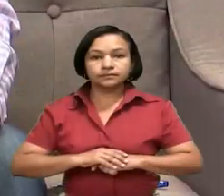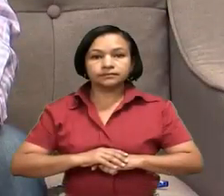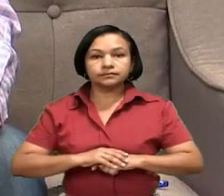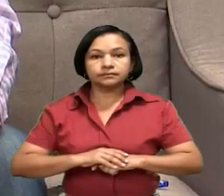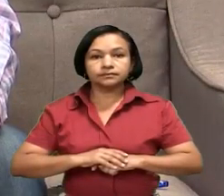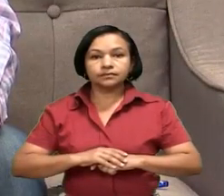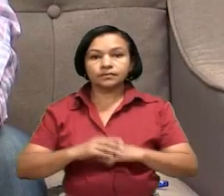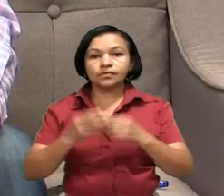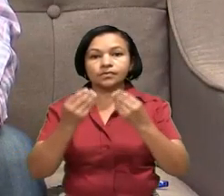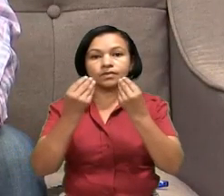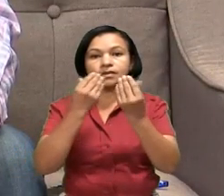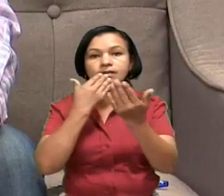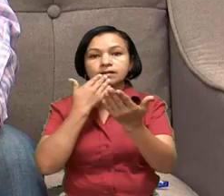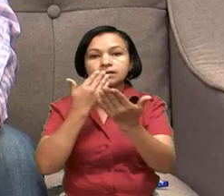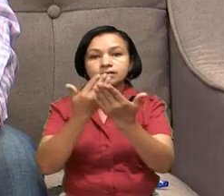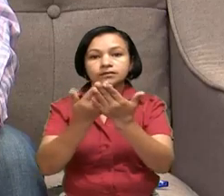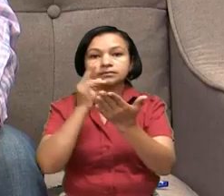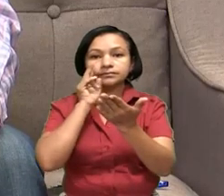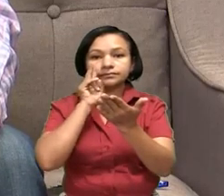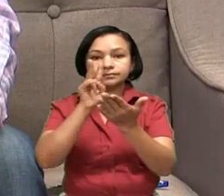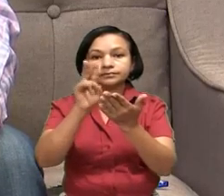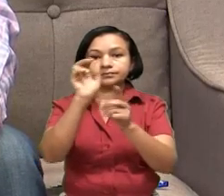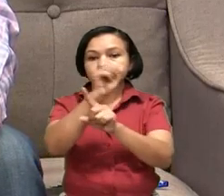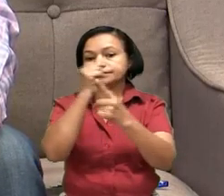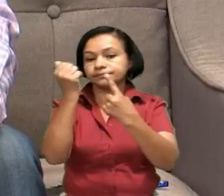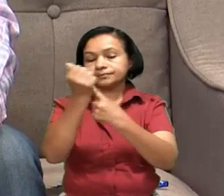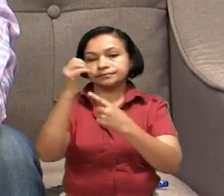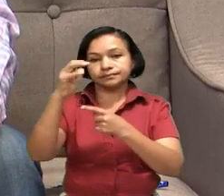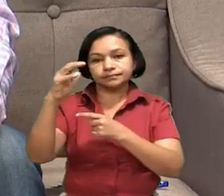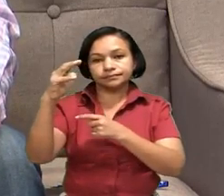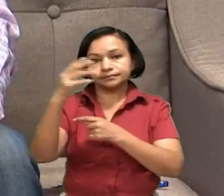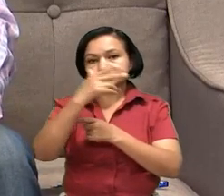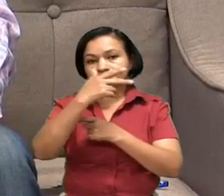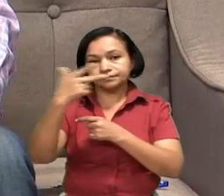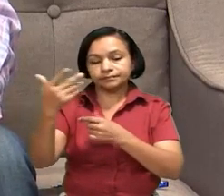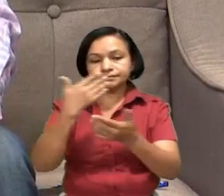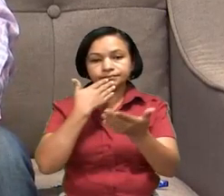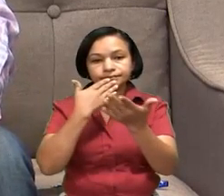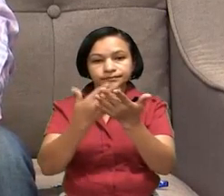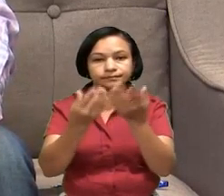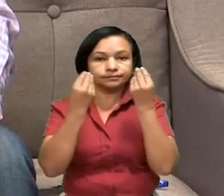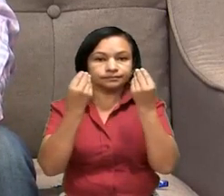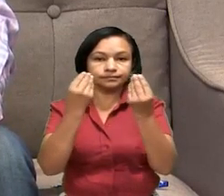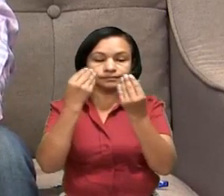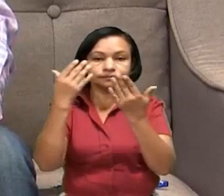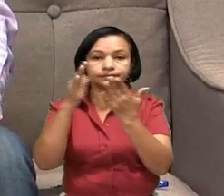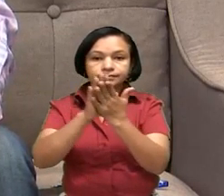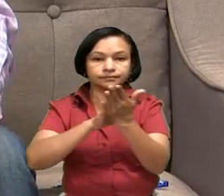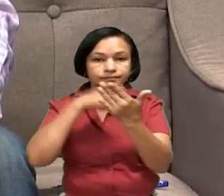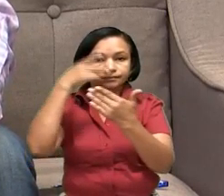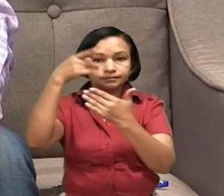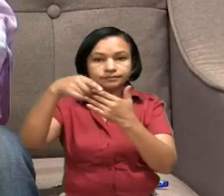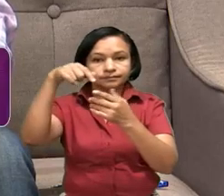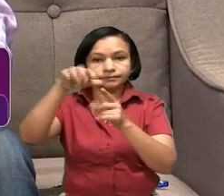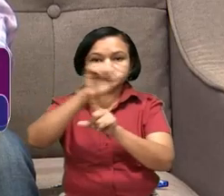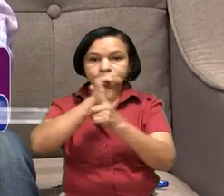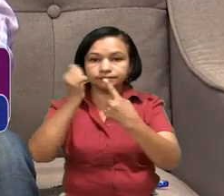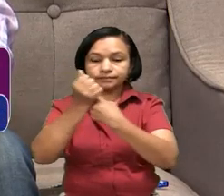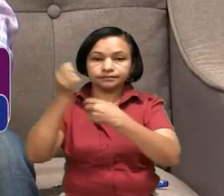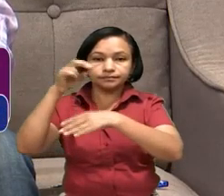muchas gracias por estar en sintonía del canal parlamentario y muchas gracias por acompañarnos en una nueva edición de su programa desde el parlamento en esta